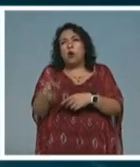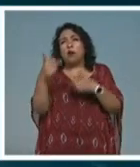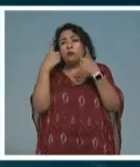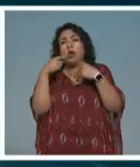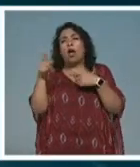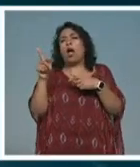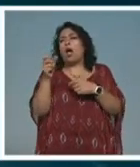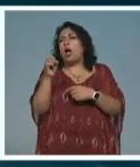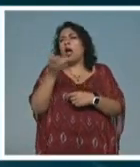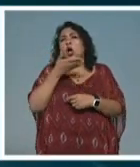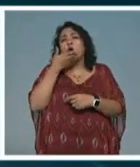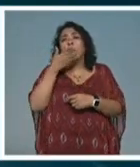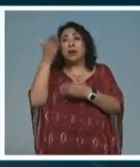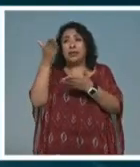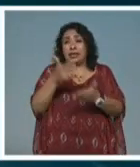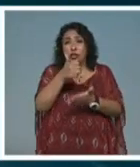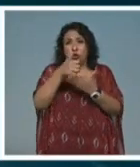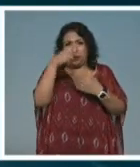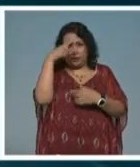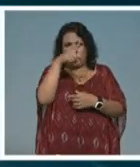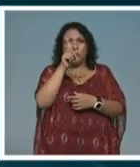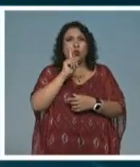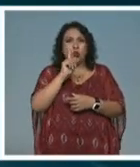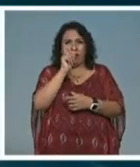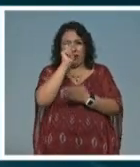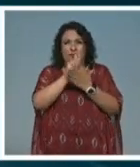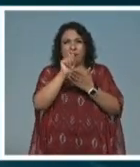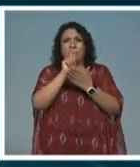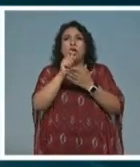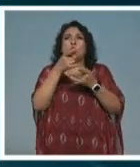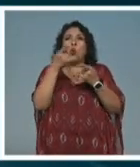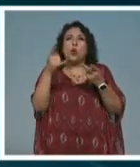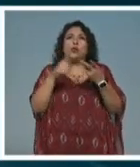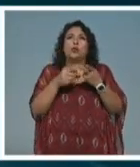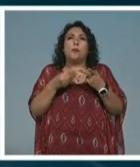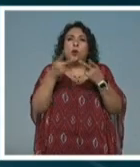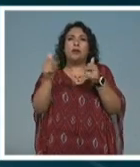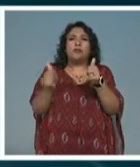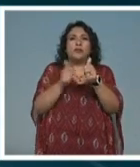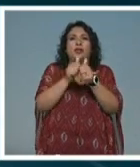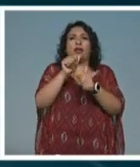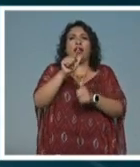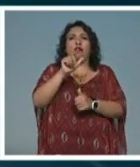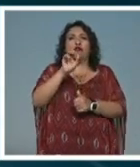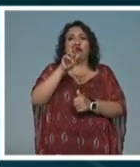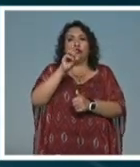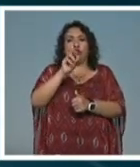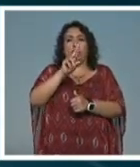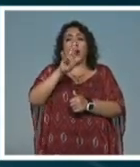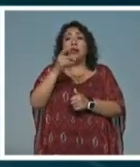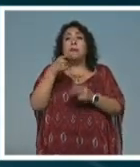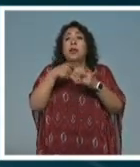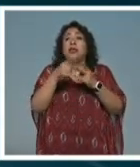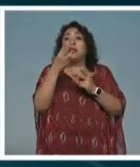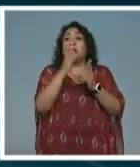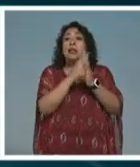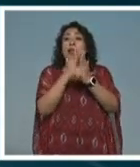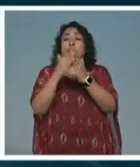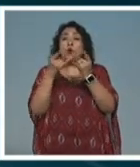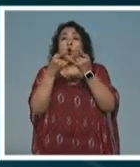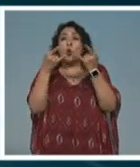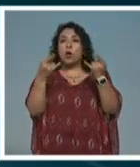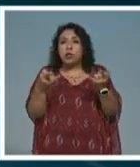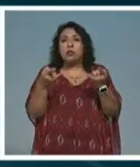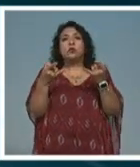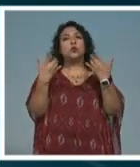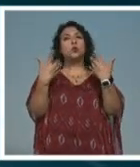a la Ciudad de México, Dávila se convirtió muy pronto en cuentista, poeta y asistente de Alfonso Reyes. Sus primeros 3 libros de cuentos le